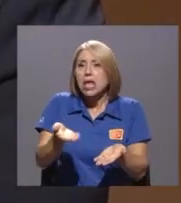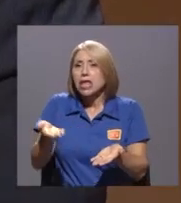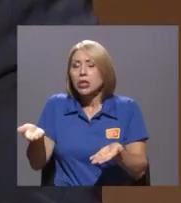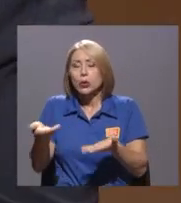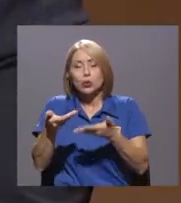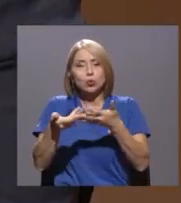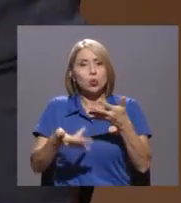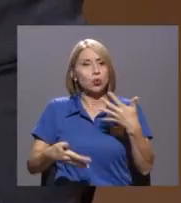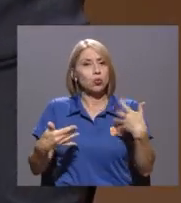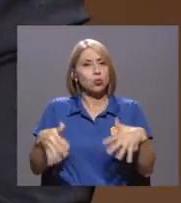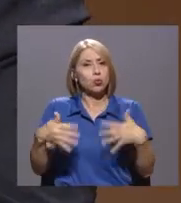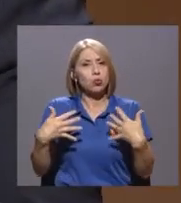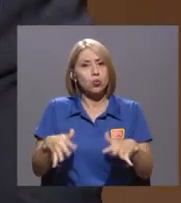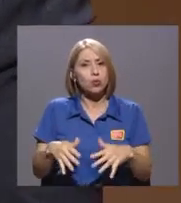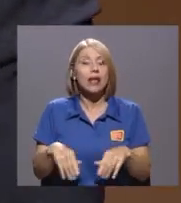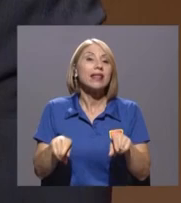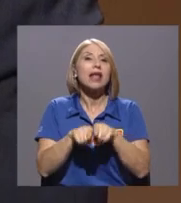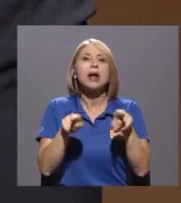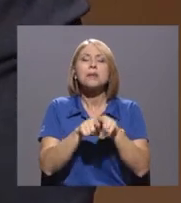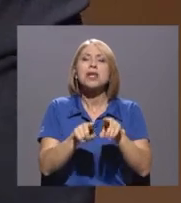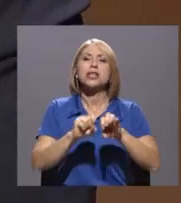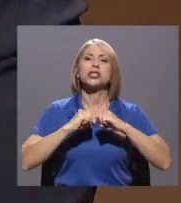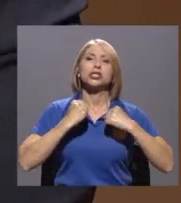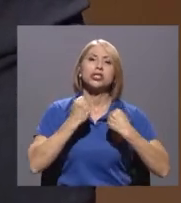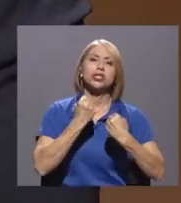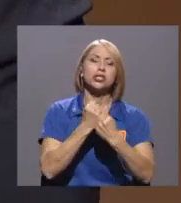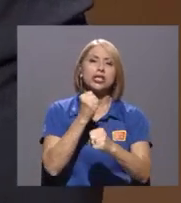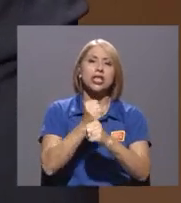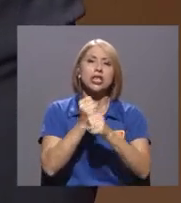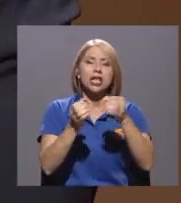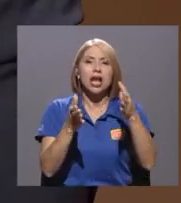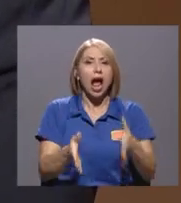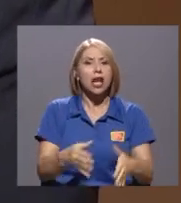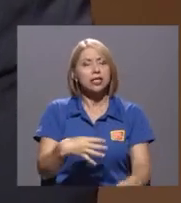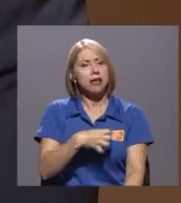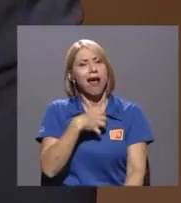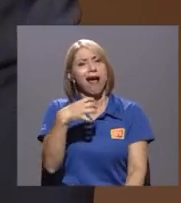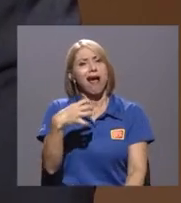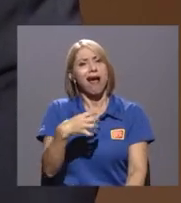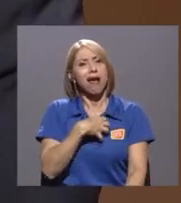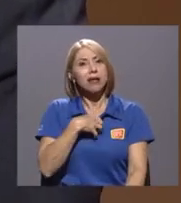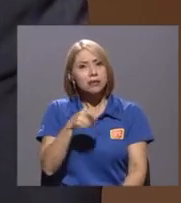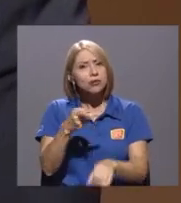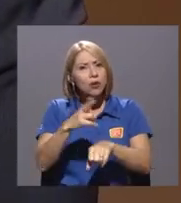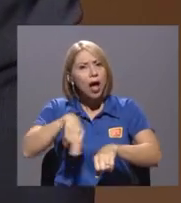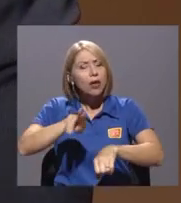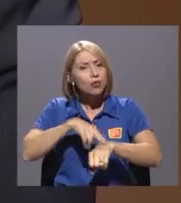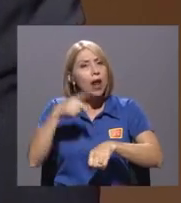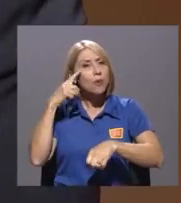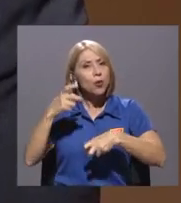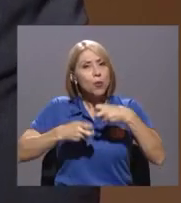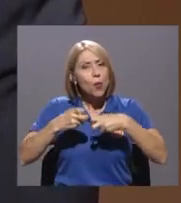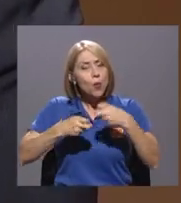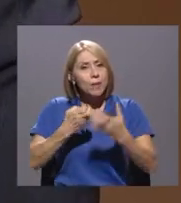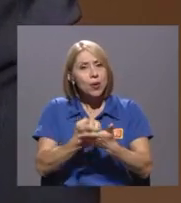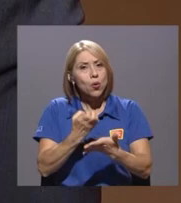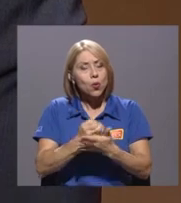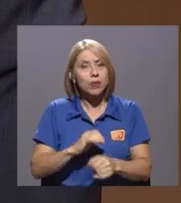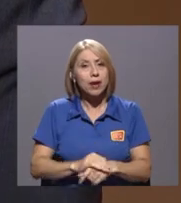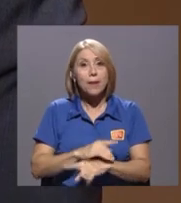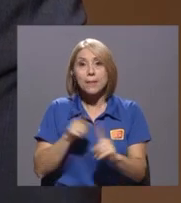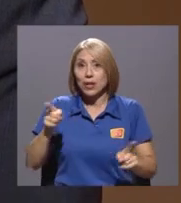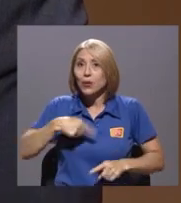frente a reclamos sindicales naturales por la crisis económica sostenerlos